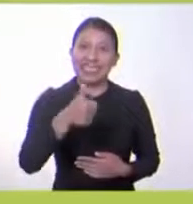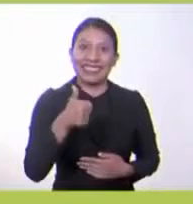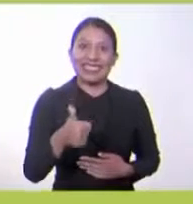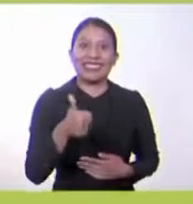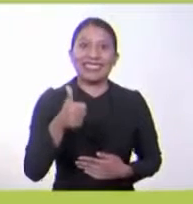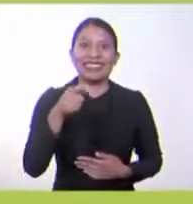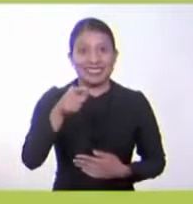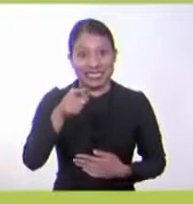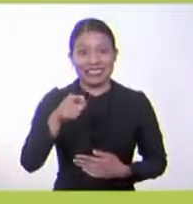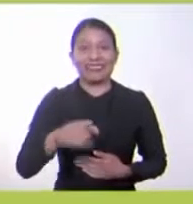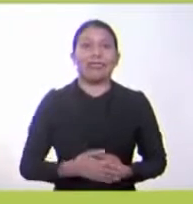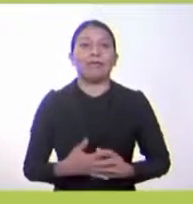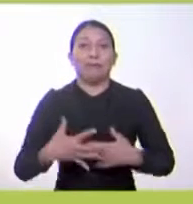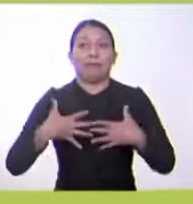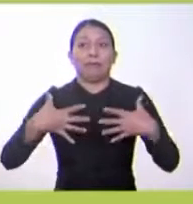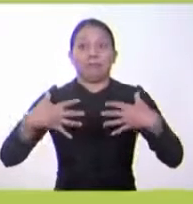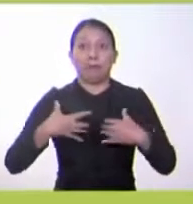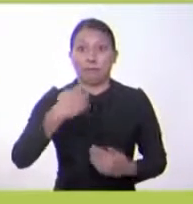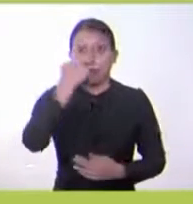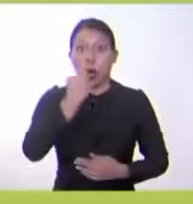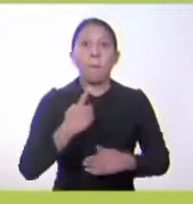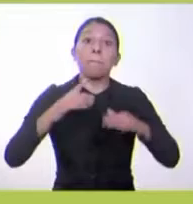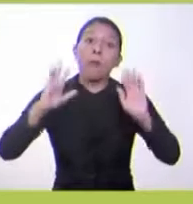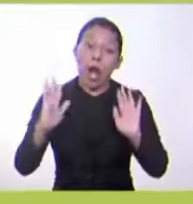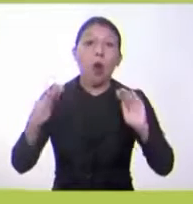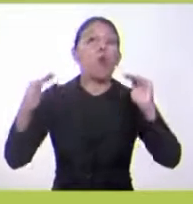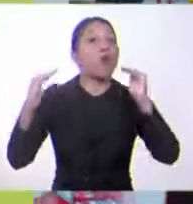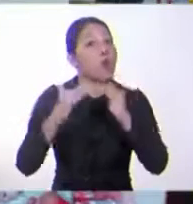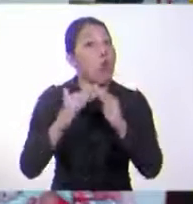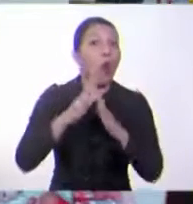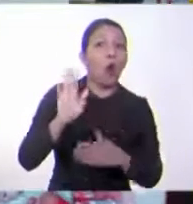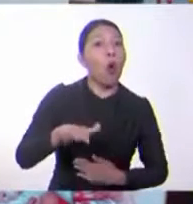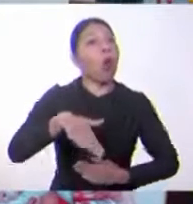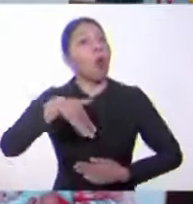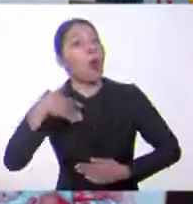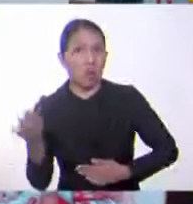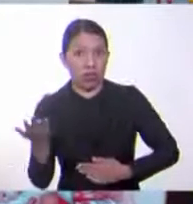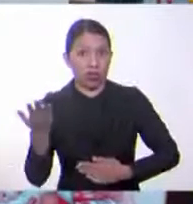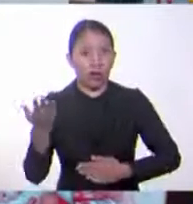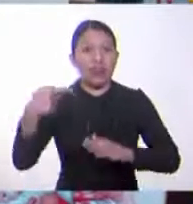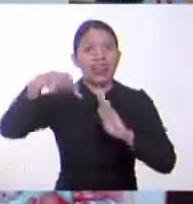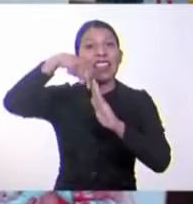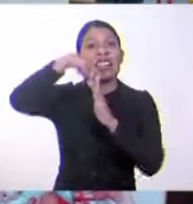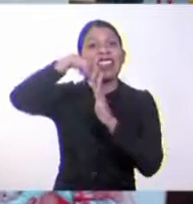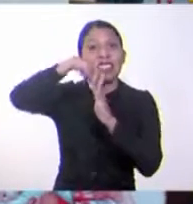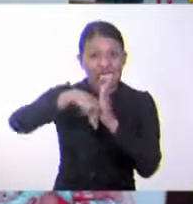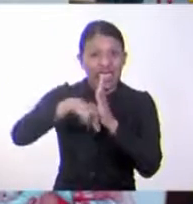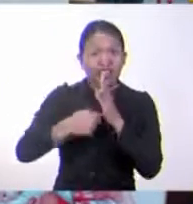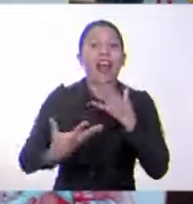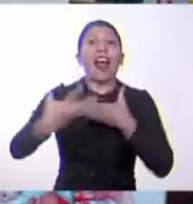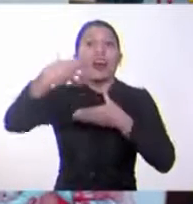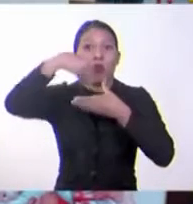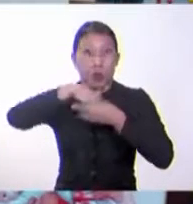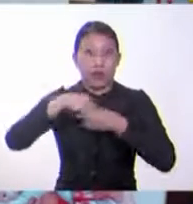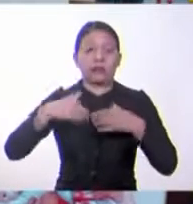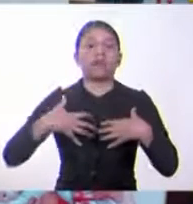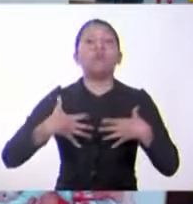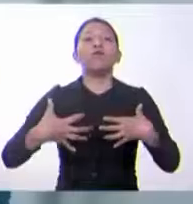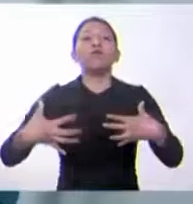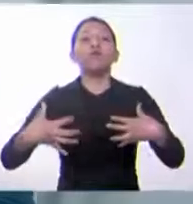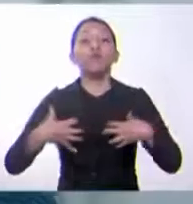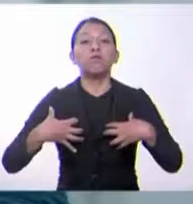del sistema respiratorio. Pero también hoy veremos otras de las partes u órganos involucrados en el sistema